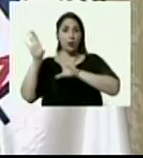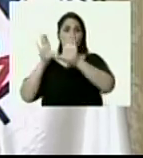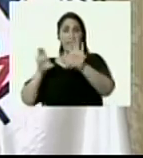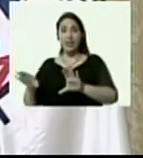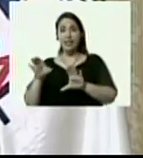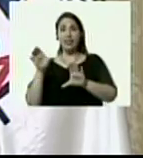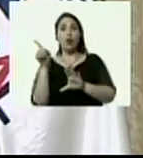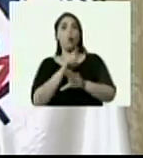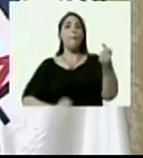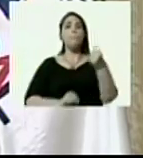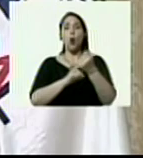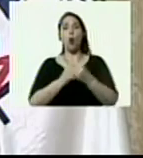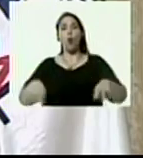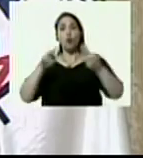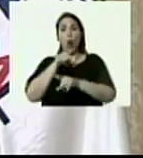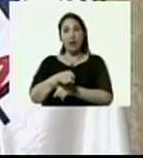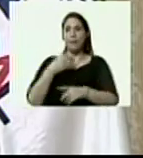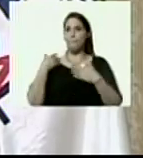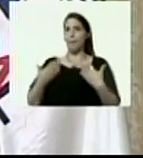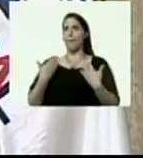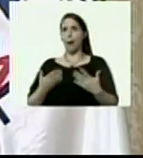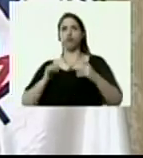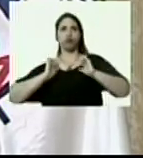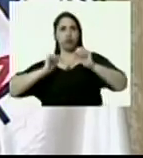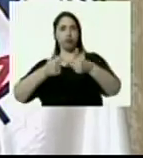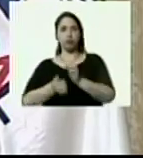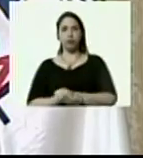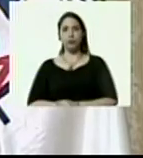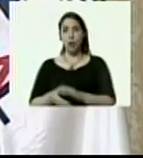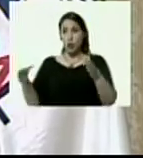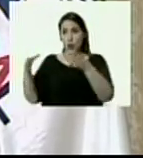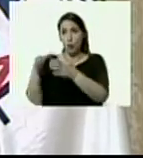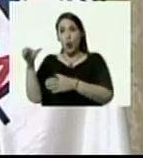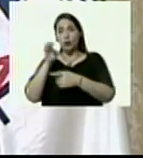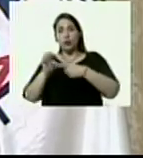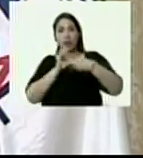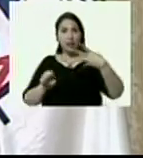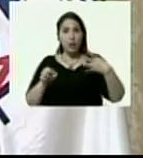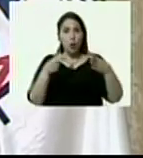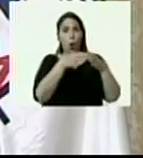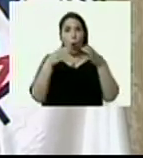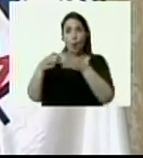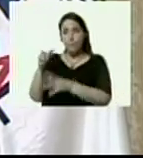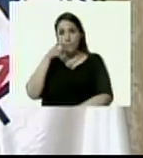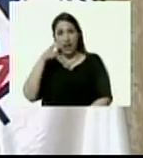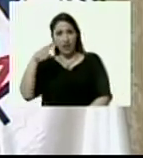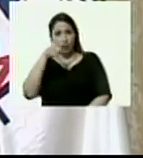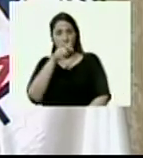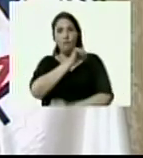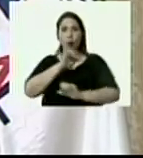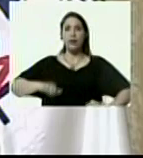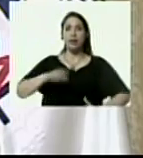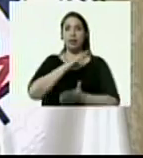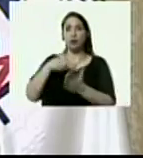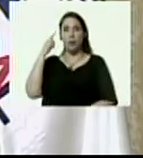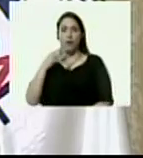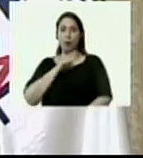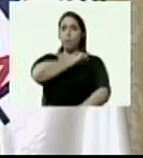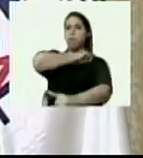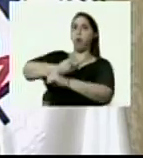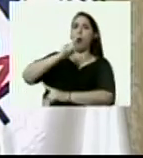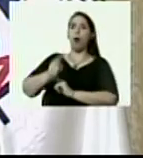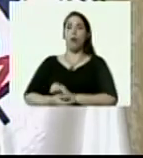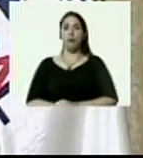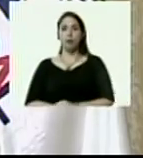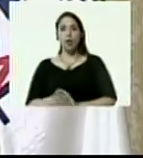alineados y allí e inmediatamente el comando estratégico operacional de nuestra fuerza armada hizo la denuncia y